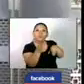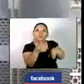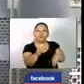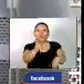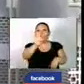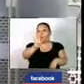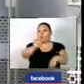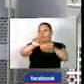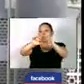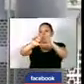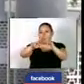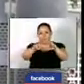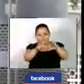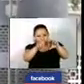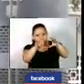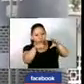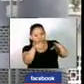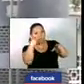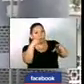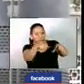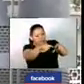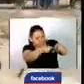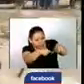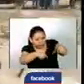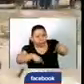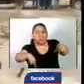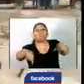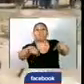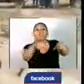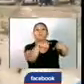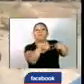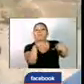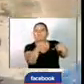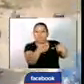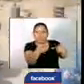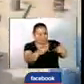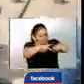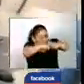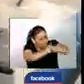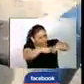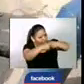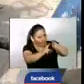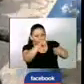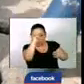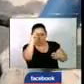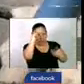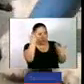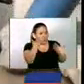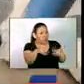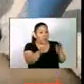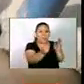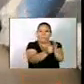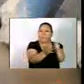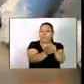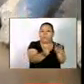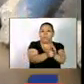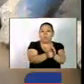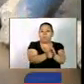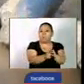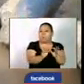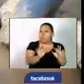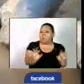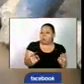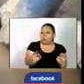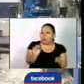pulgadas lo que provocó la formación de una cárcava la cual ya está siendo reparada para que la afectación sea